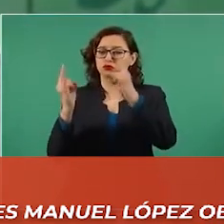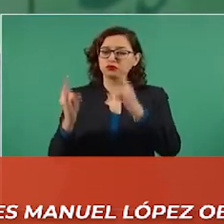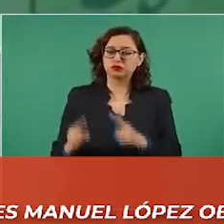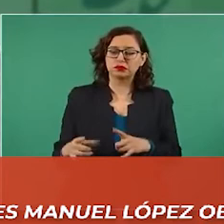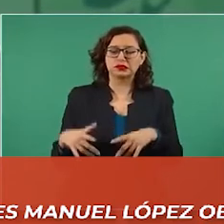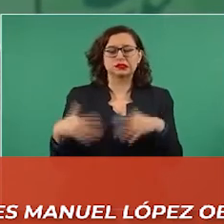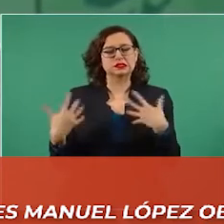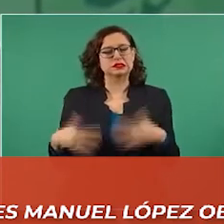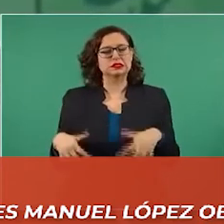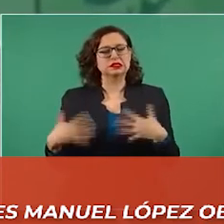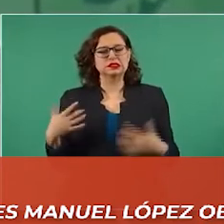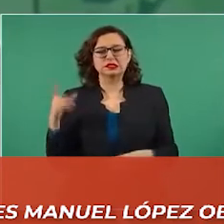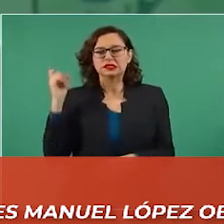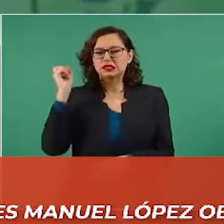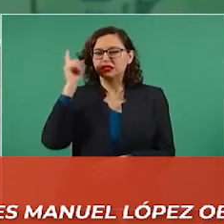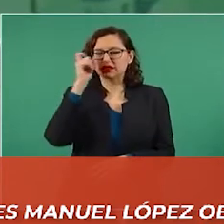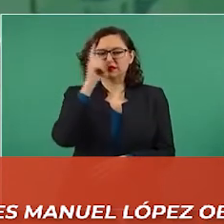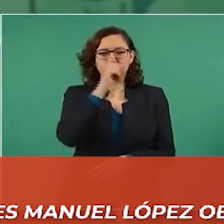bastante